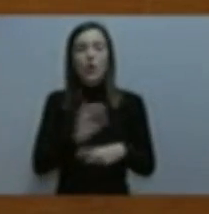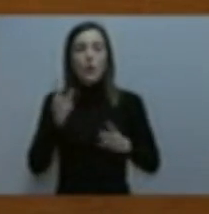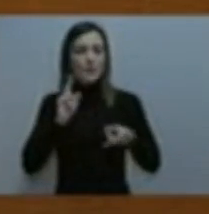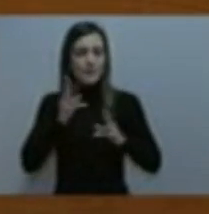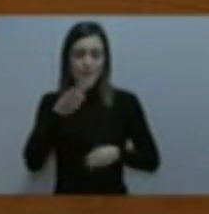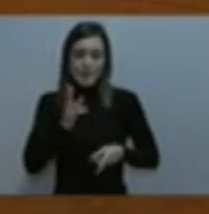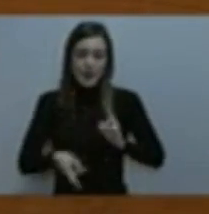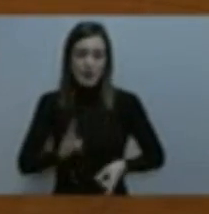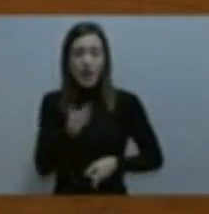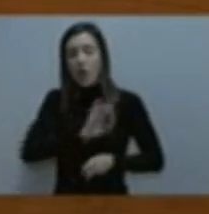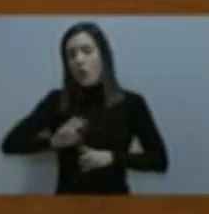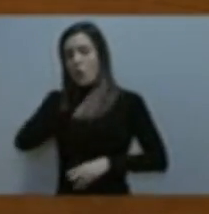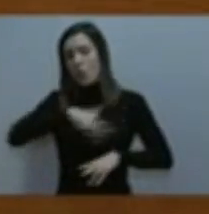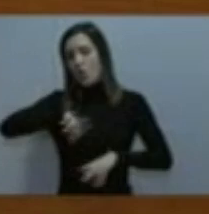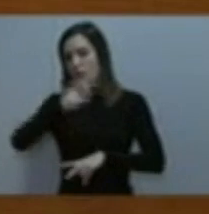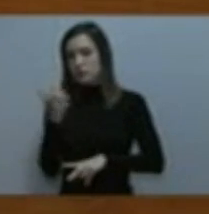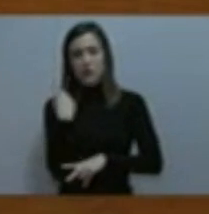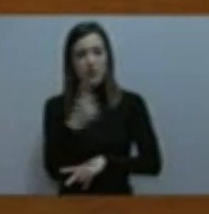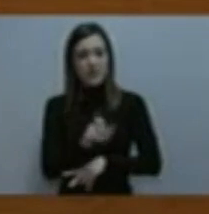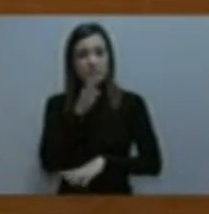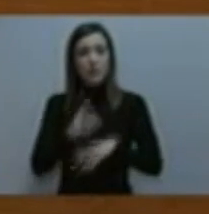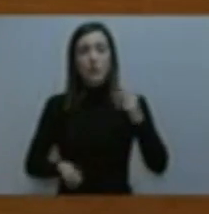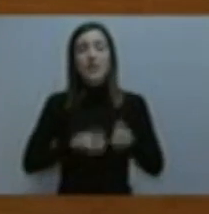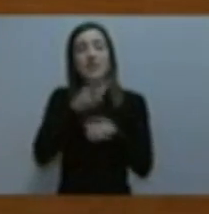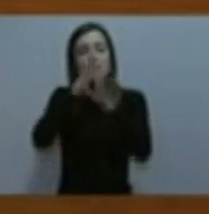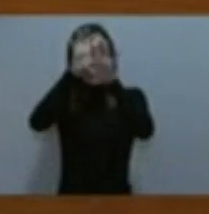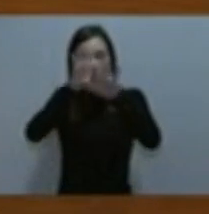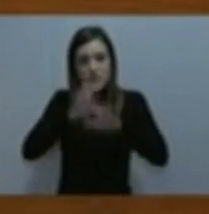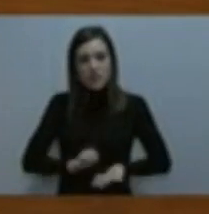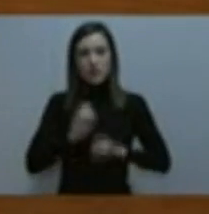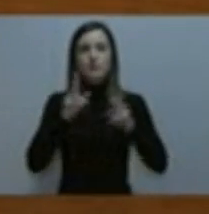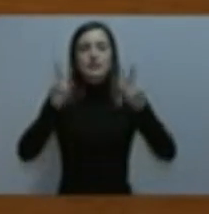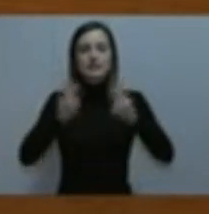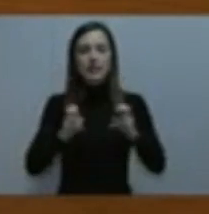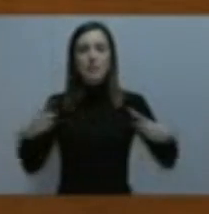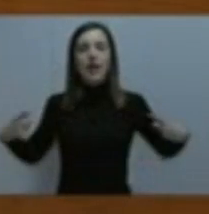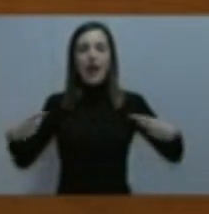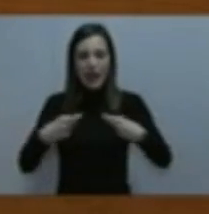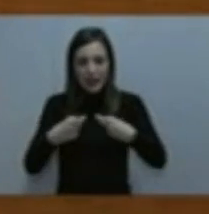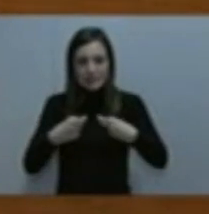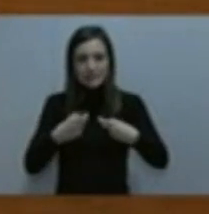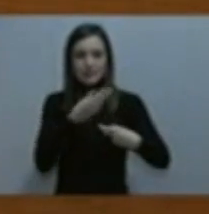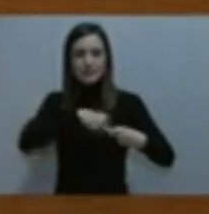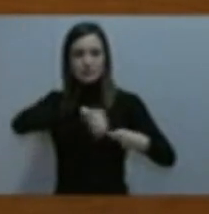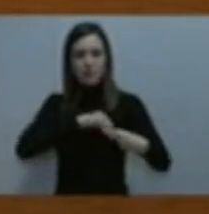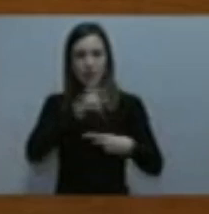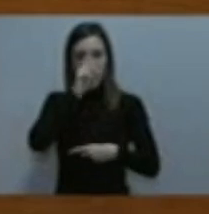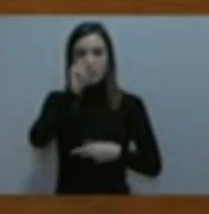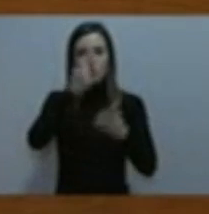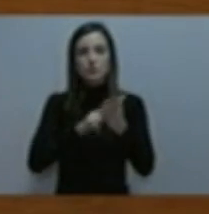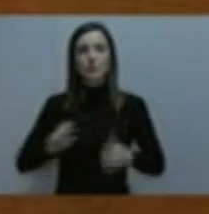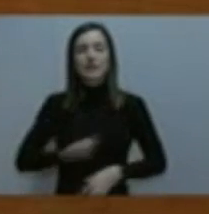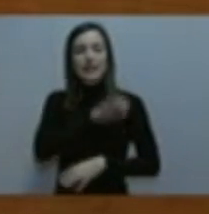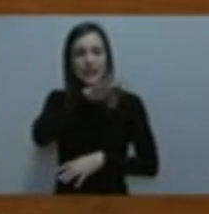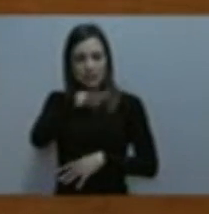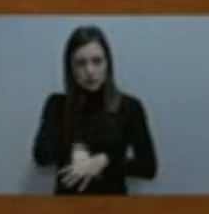parte. Ya que, como recoge el informe sobre el sistema gasista español 2014, publicado